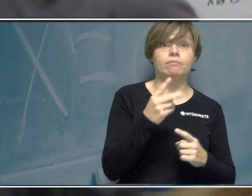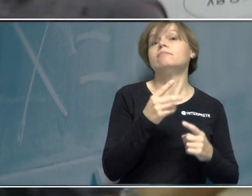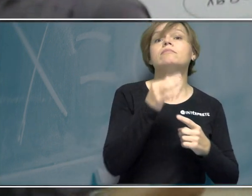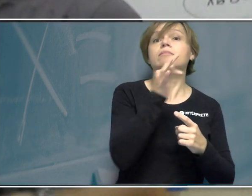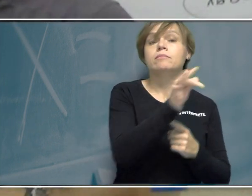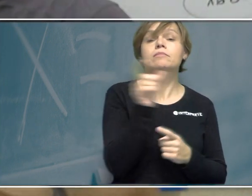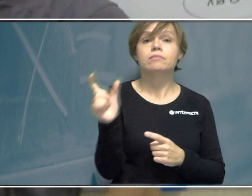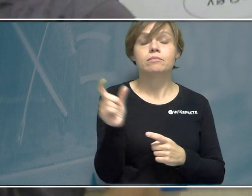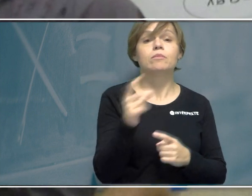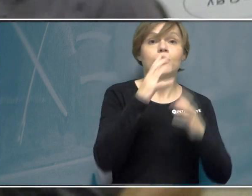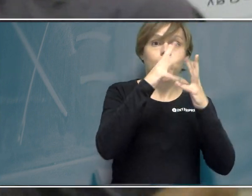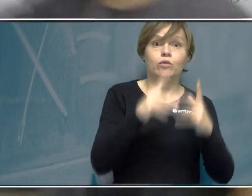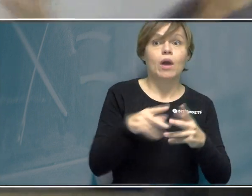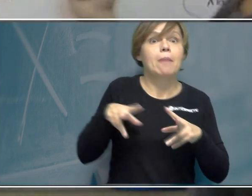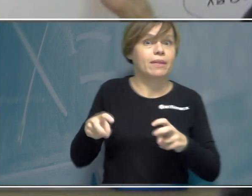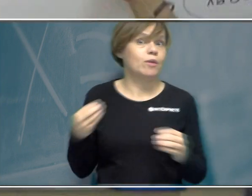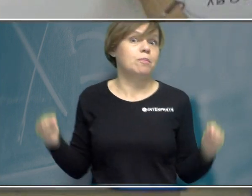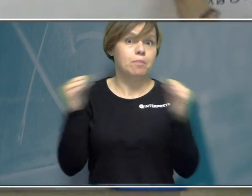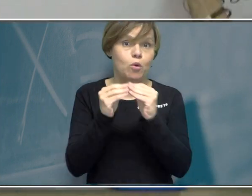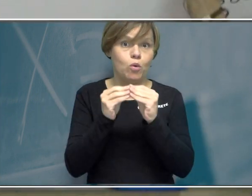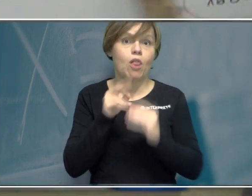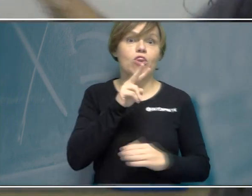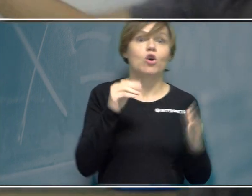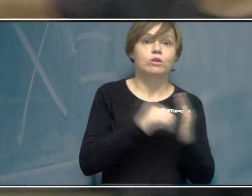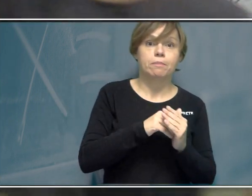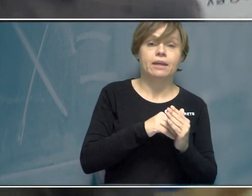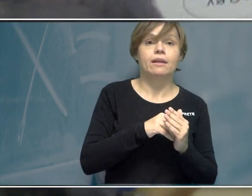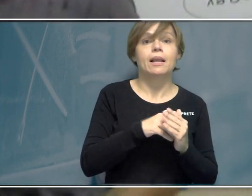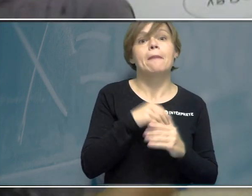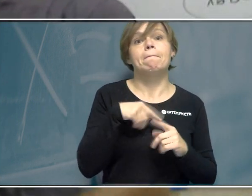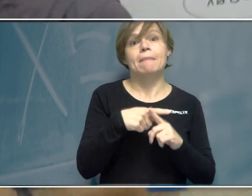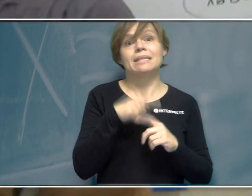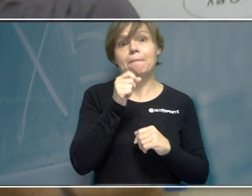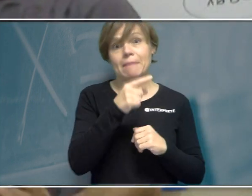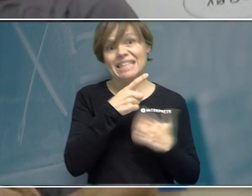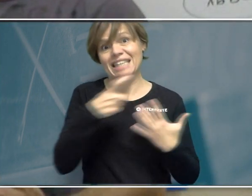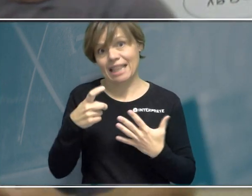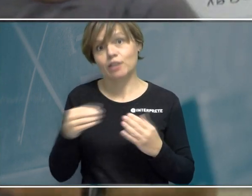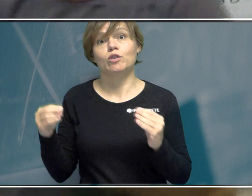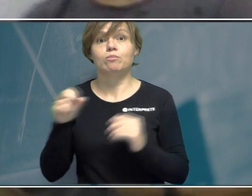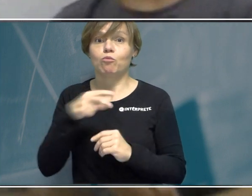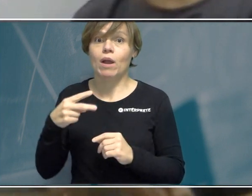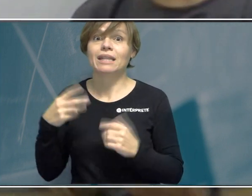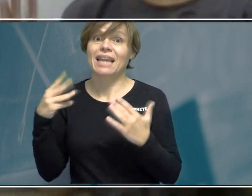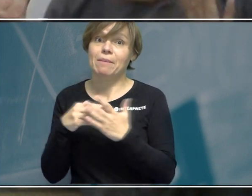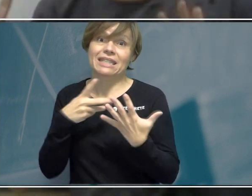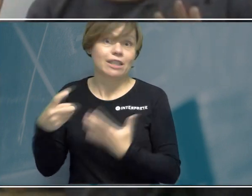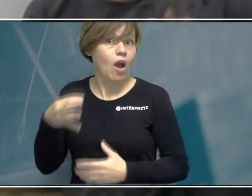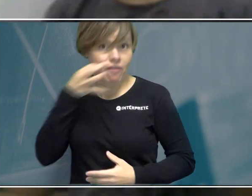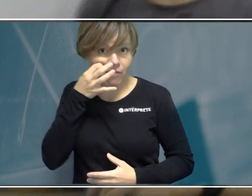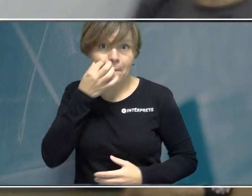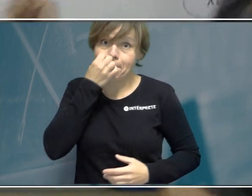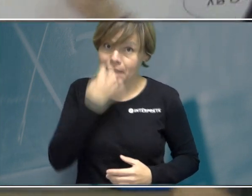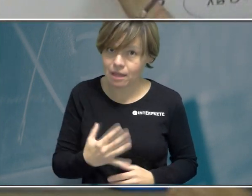da la misma cantidad que lo que tengo al principio. 2.000 más 1.600 son 3.600, me da exactamente lo mismo, he hecho bien el reparto en